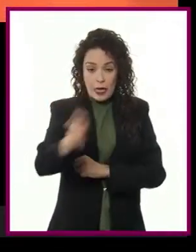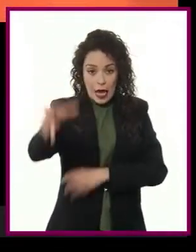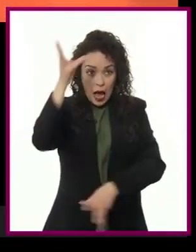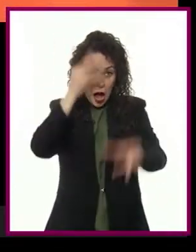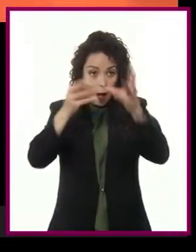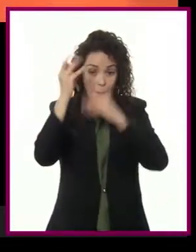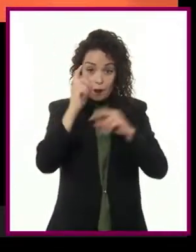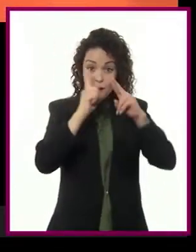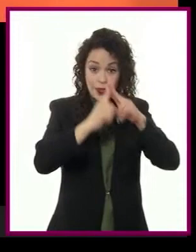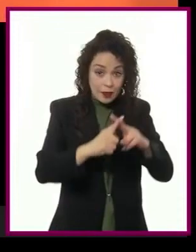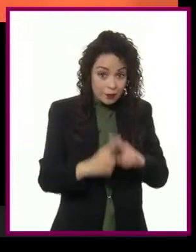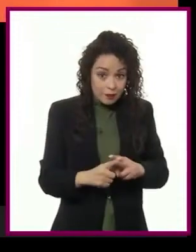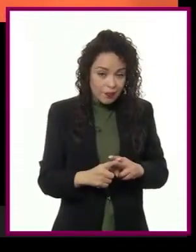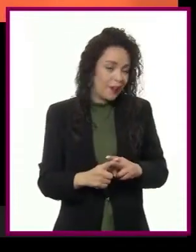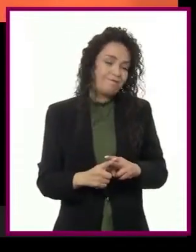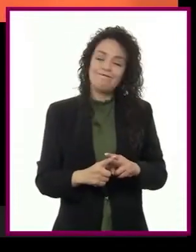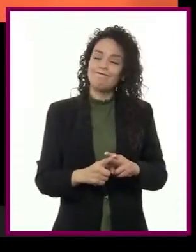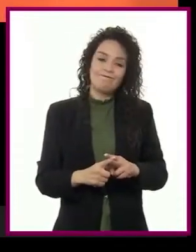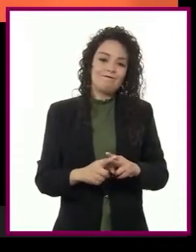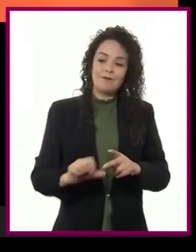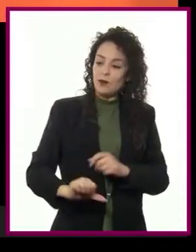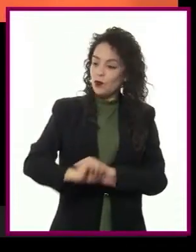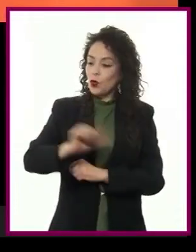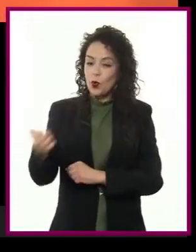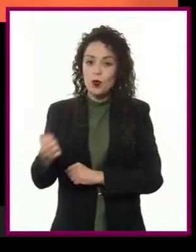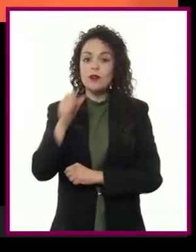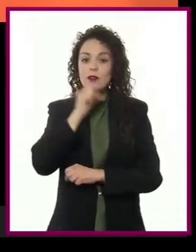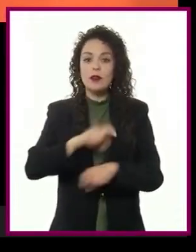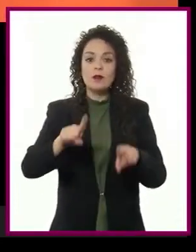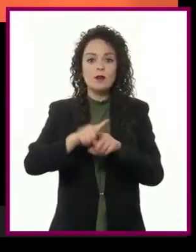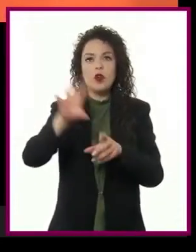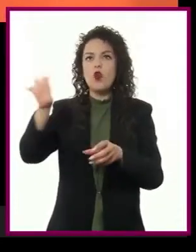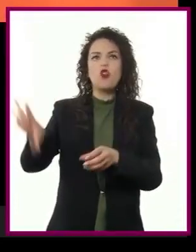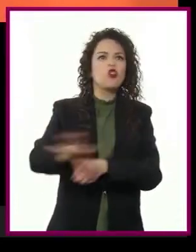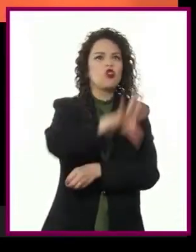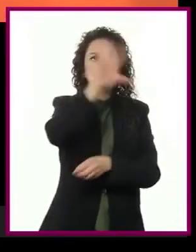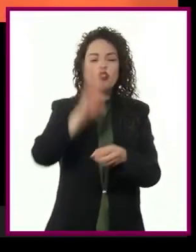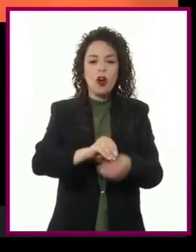matemáticas, sino con la totalidad del conocimiento.